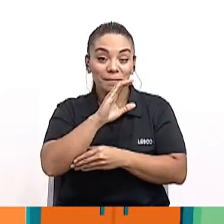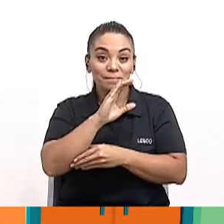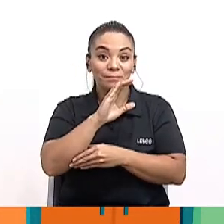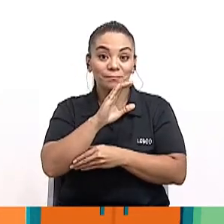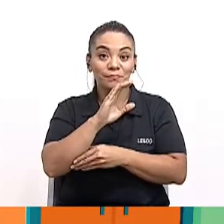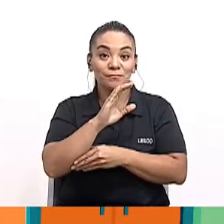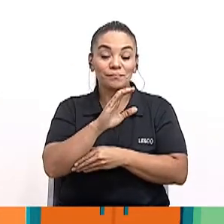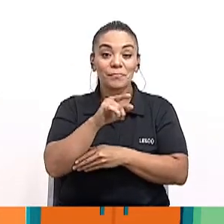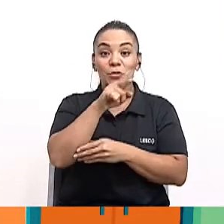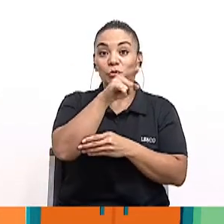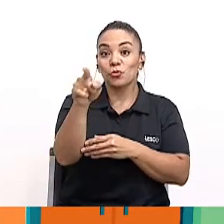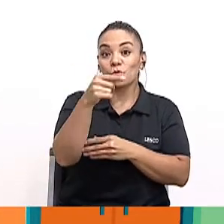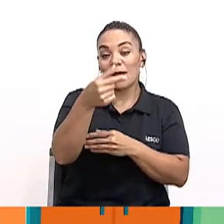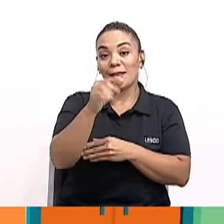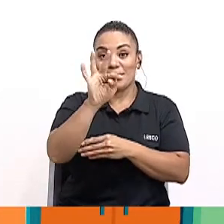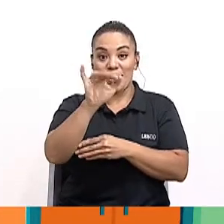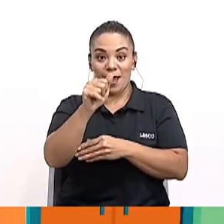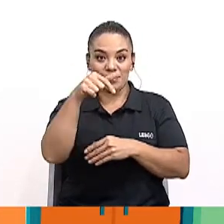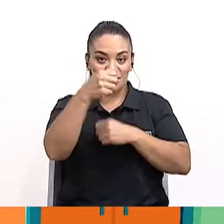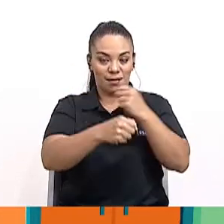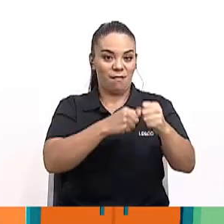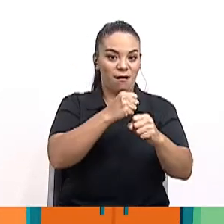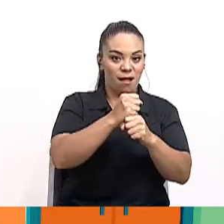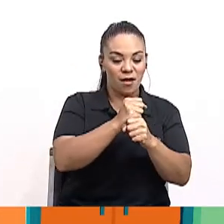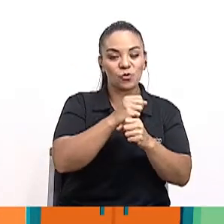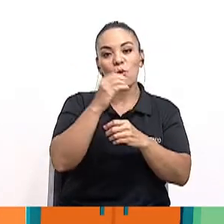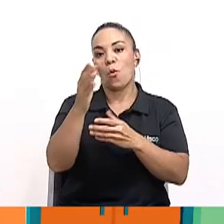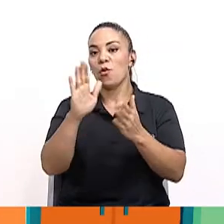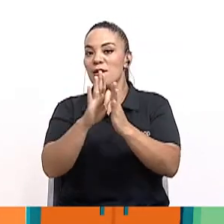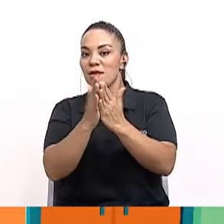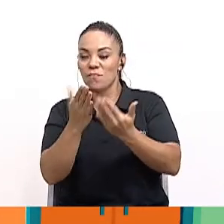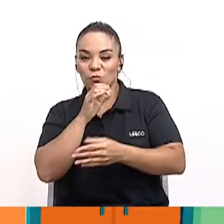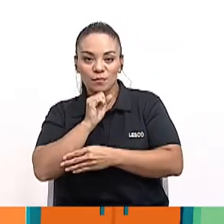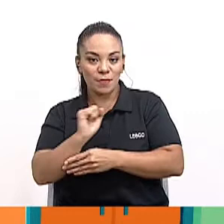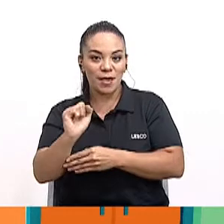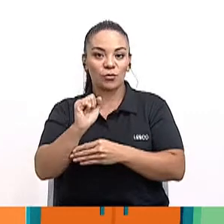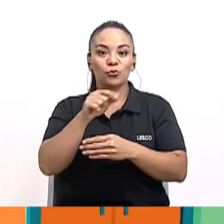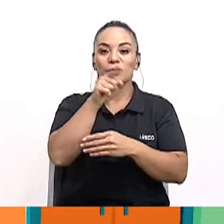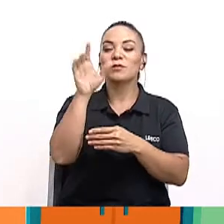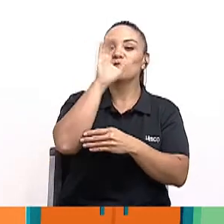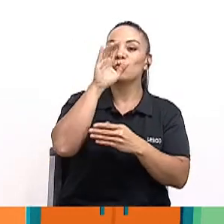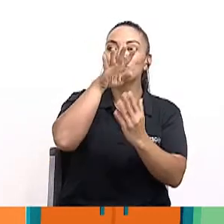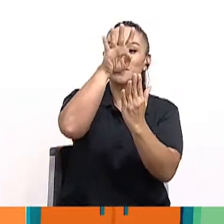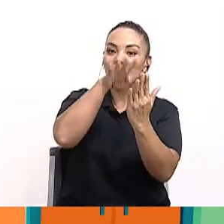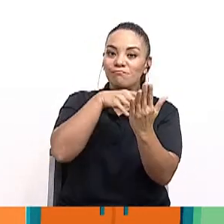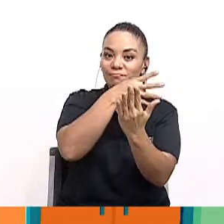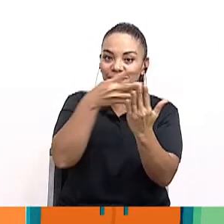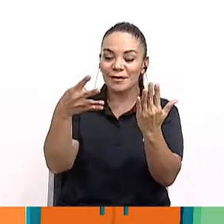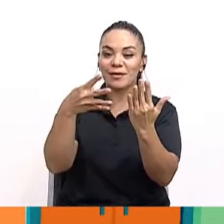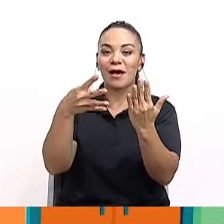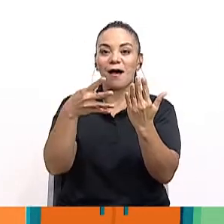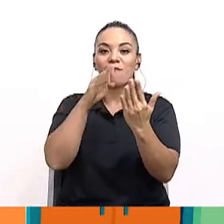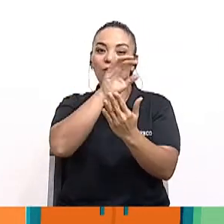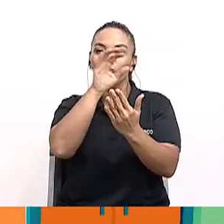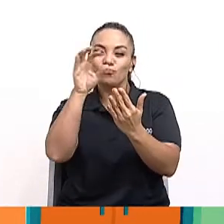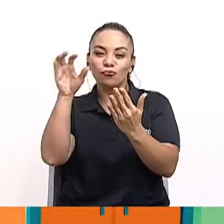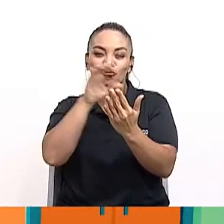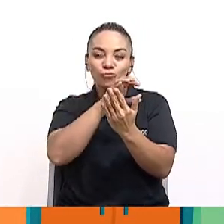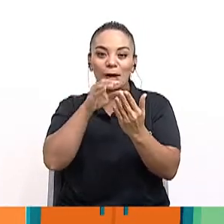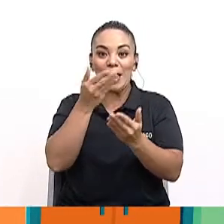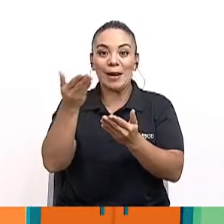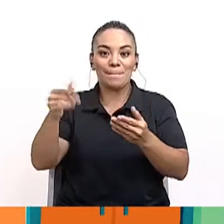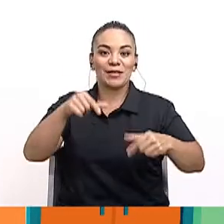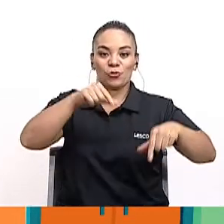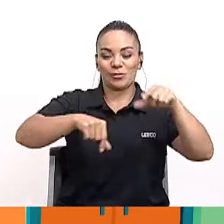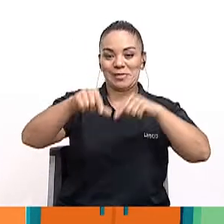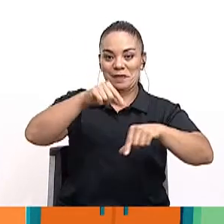sus GTAs de este año o libros viejos o documentos viejos una tabla periódica para que me puedan ir acompañando con algunos